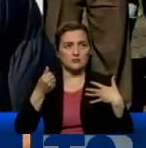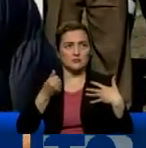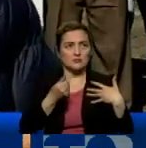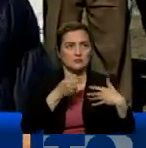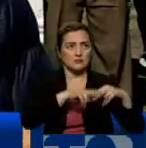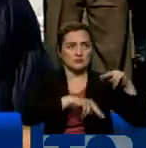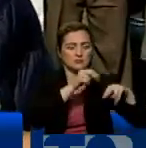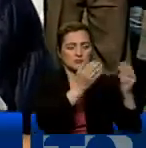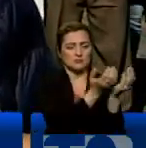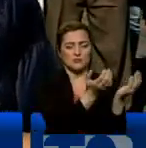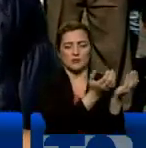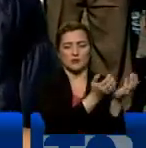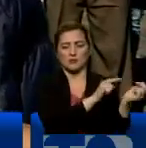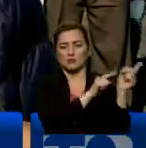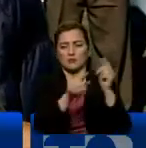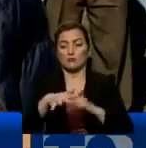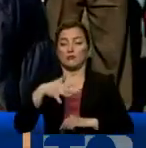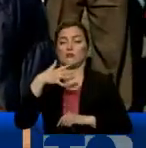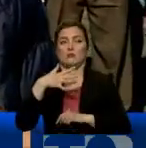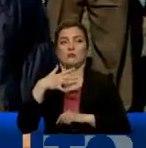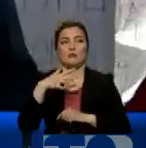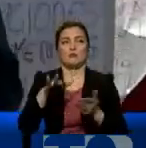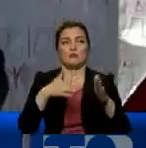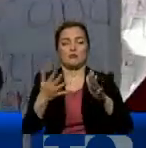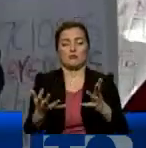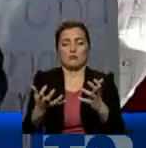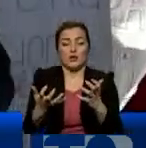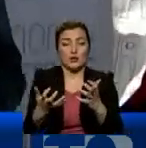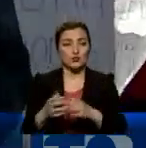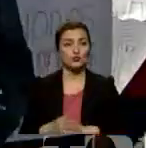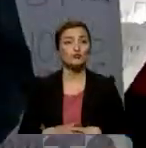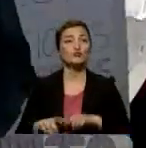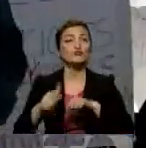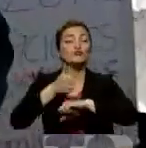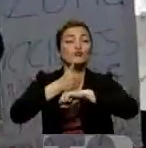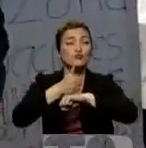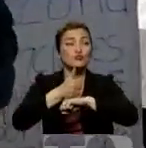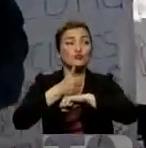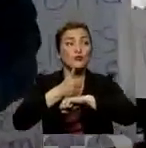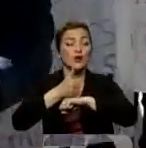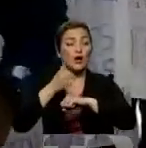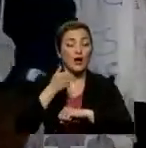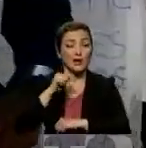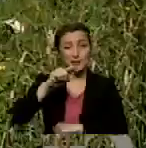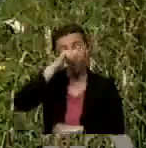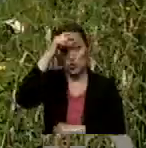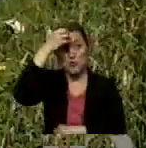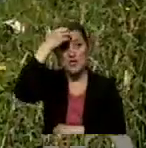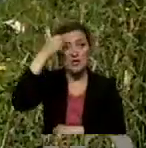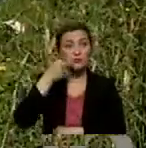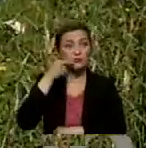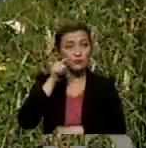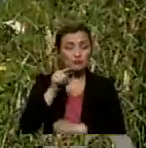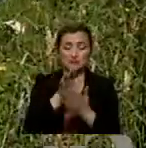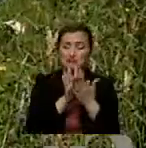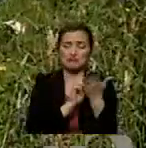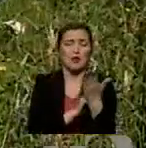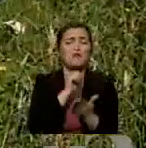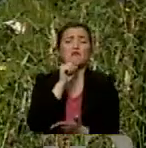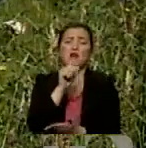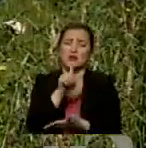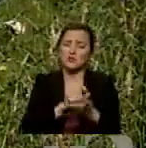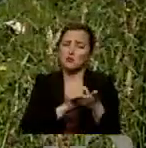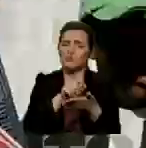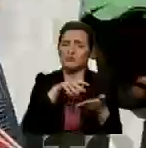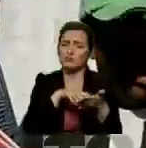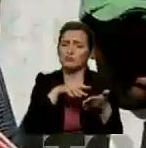no para un basurero. Ustedes quieren matarme de una. Ante esto, las autoridades de Rumiñahui aseguran que este proyecto aún está